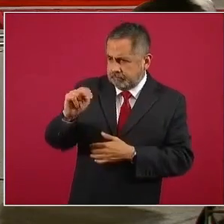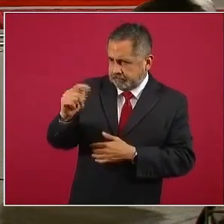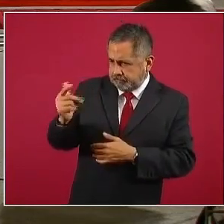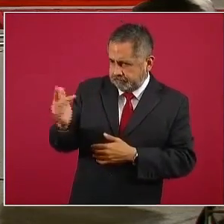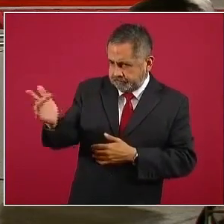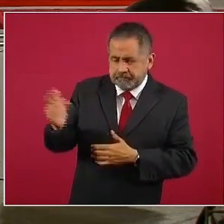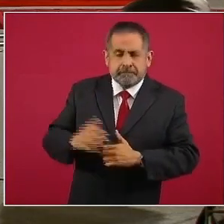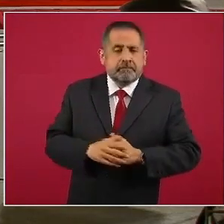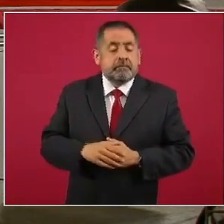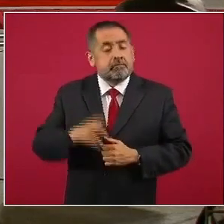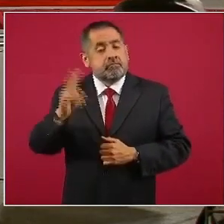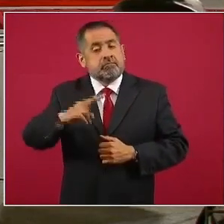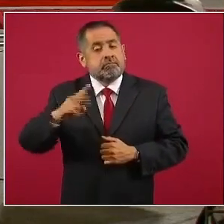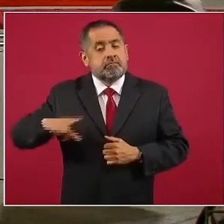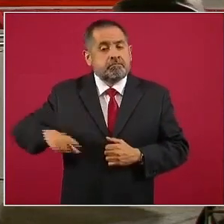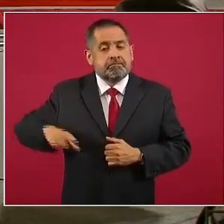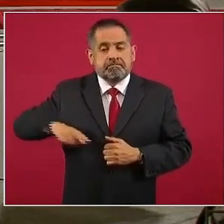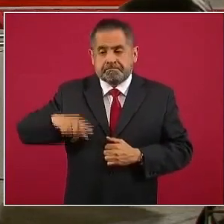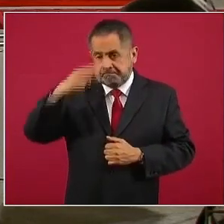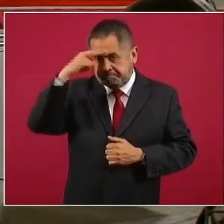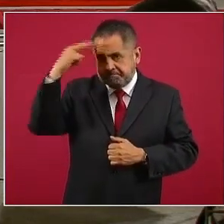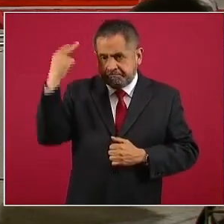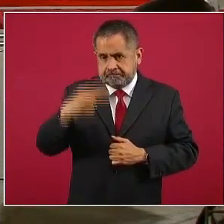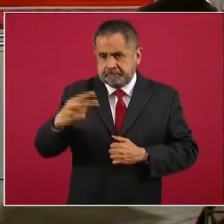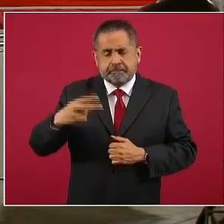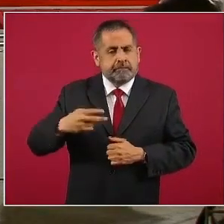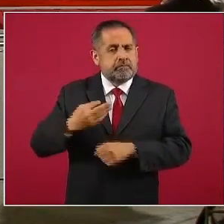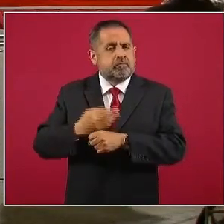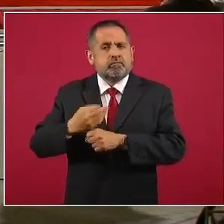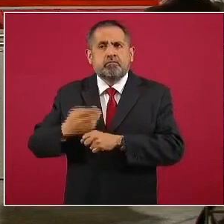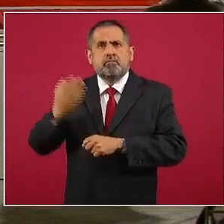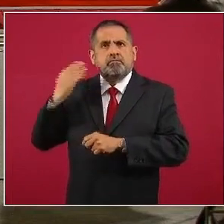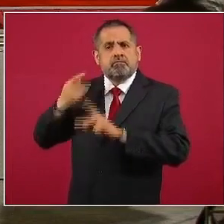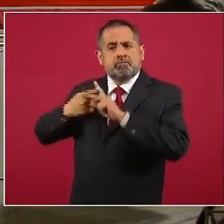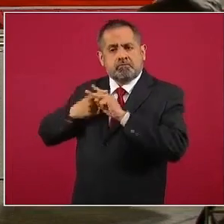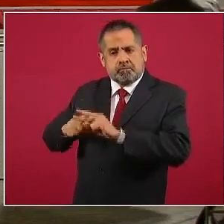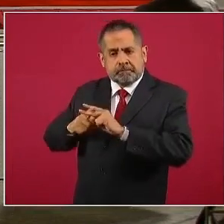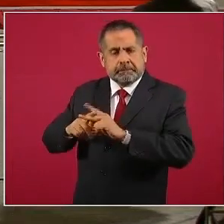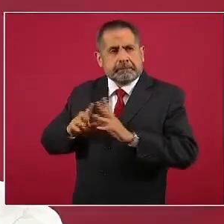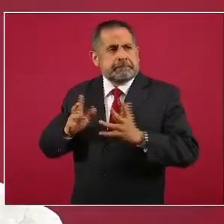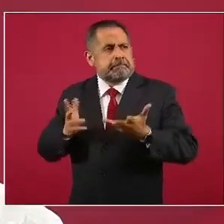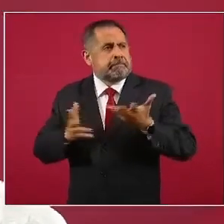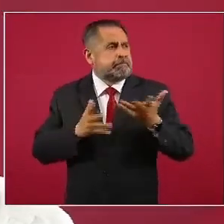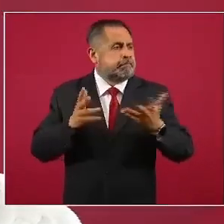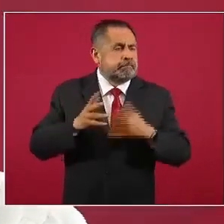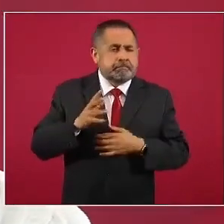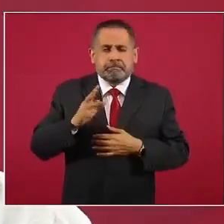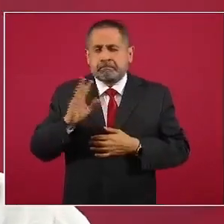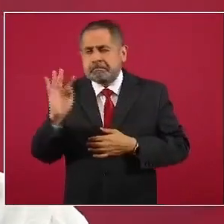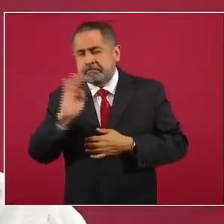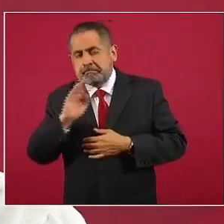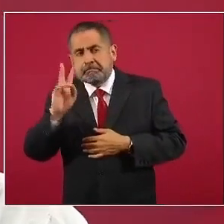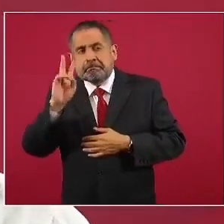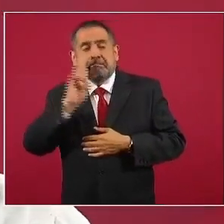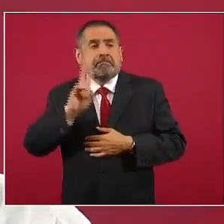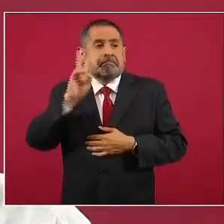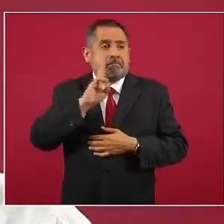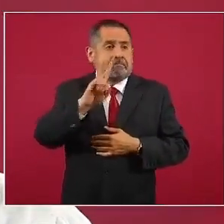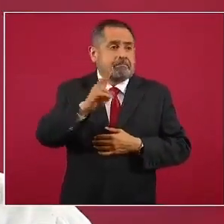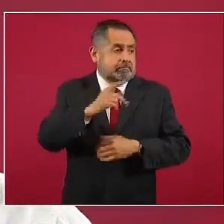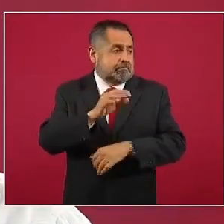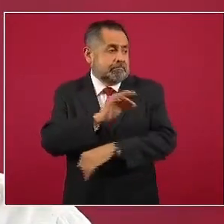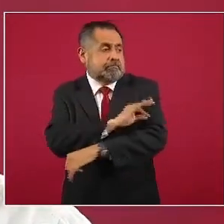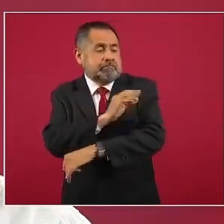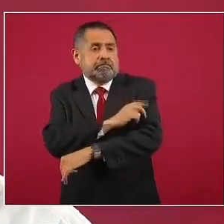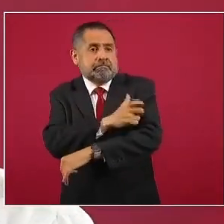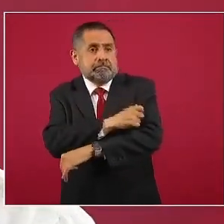Efectivamente, el gobierno de México, desde que empezó a existir una posibilidad acaso remota de que existieran vacunas